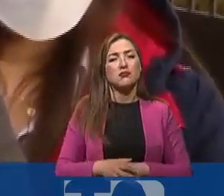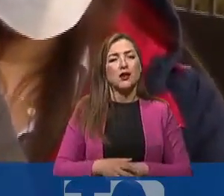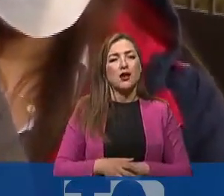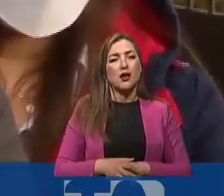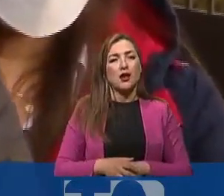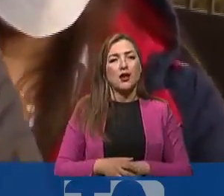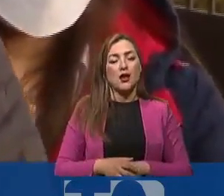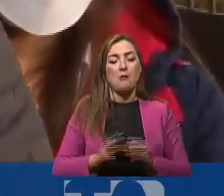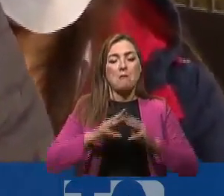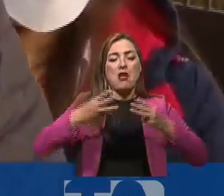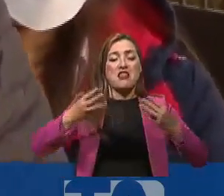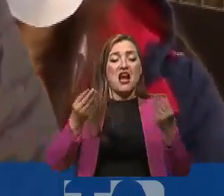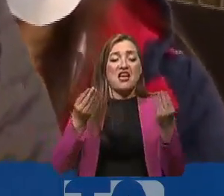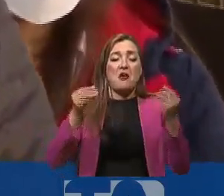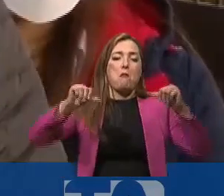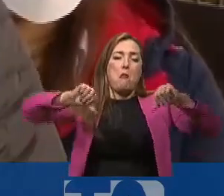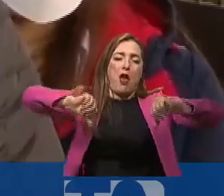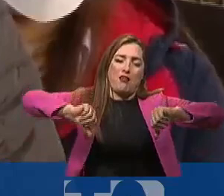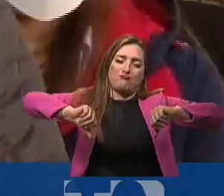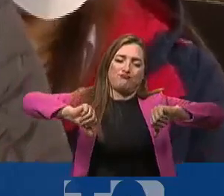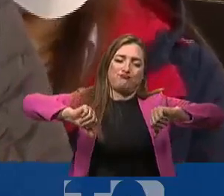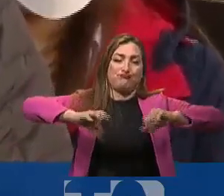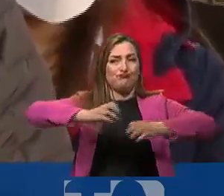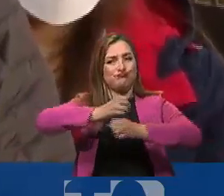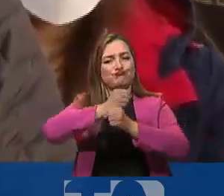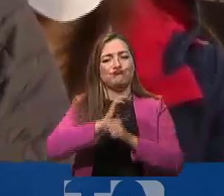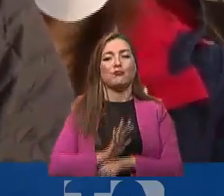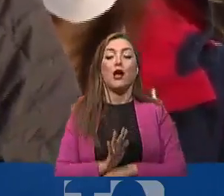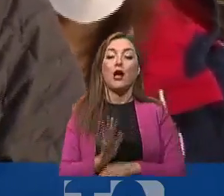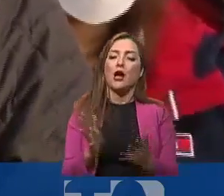material no es de buena calidad. En todo caso nos interesaría o